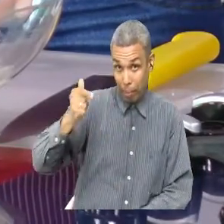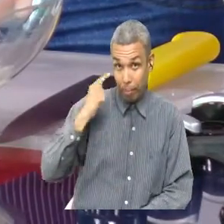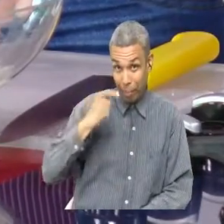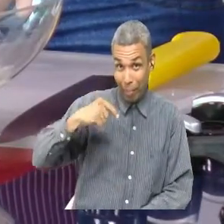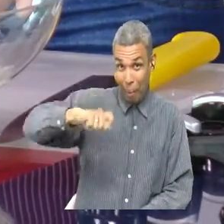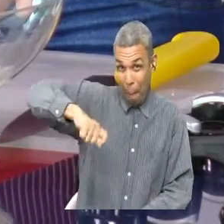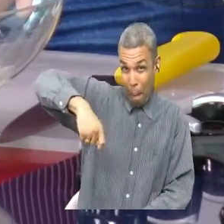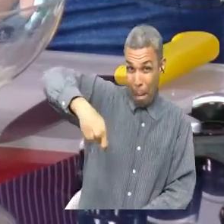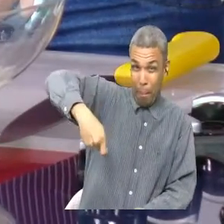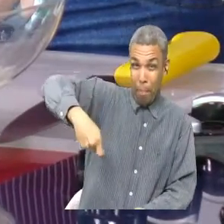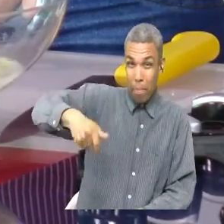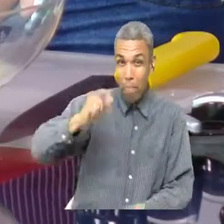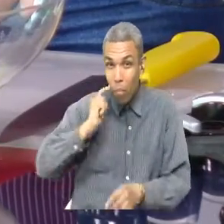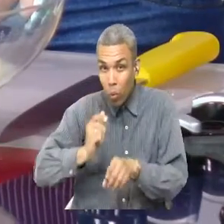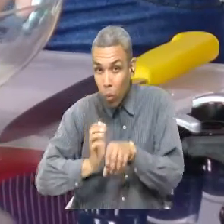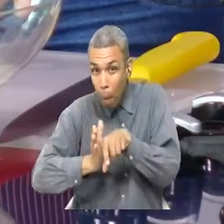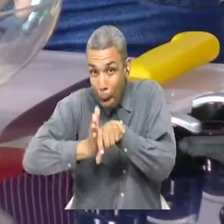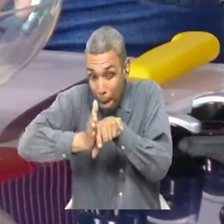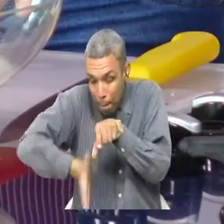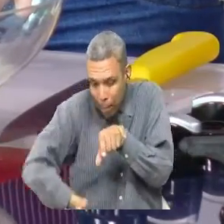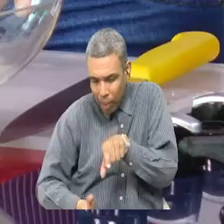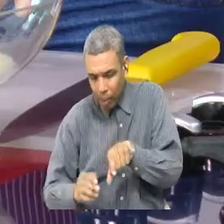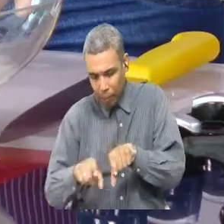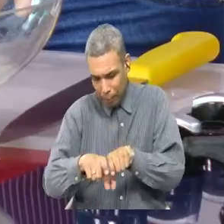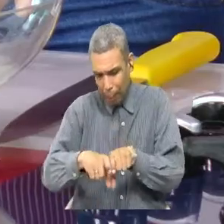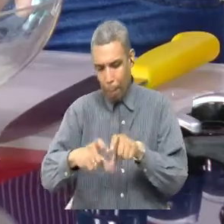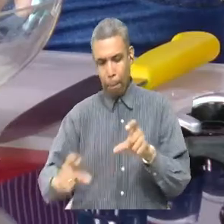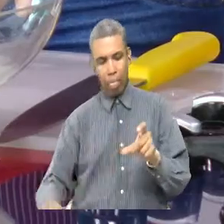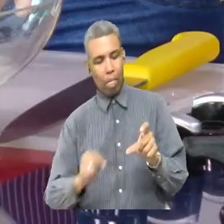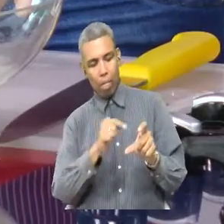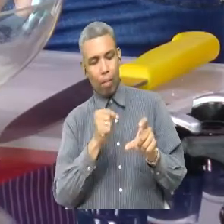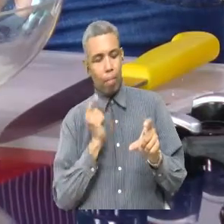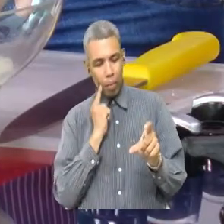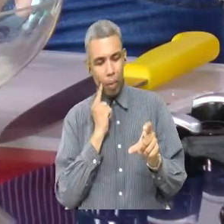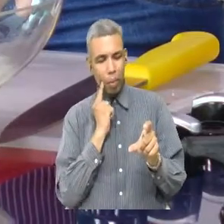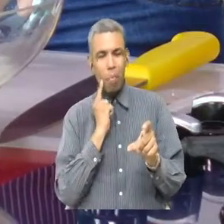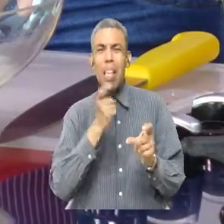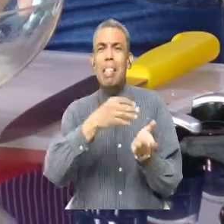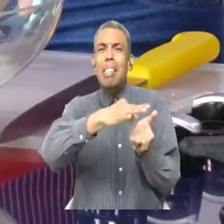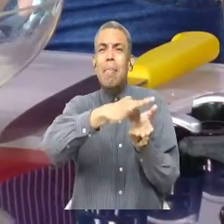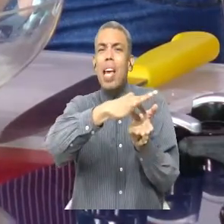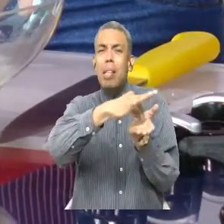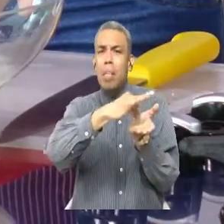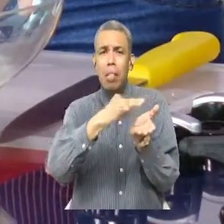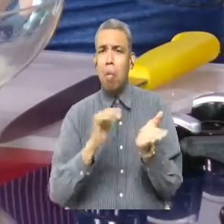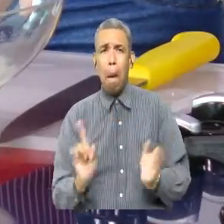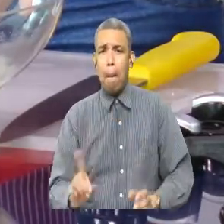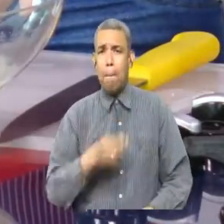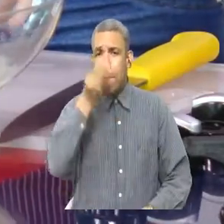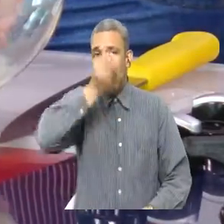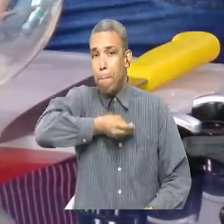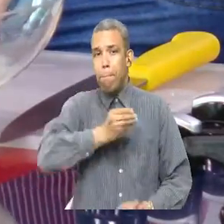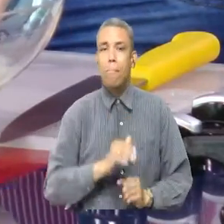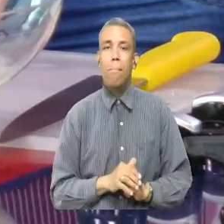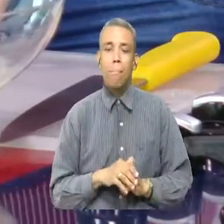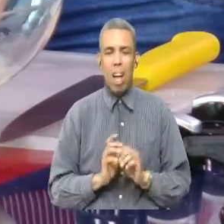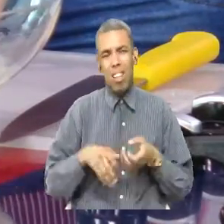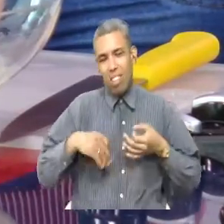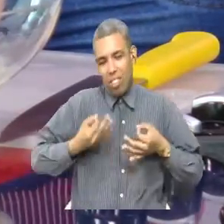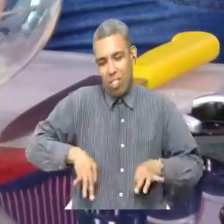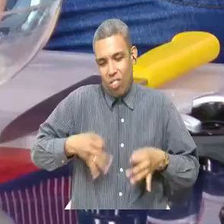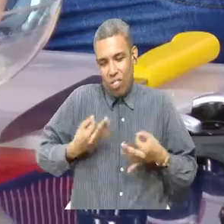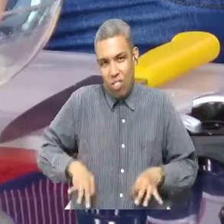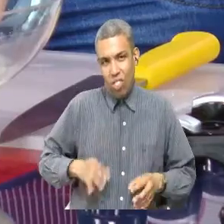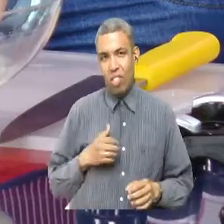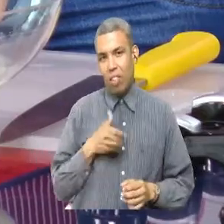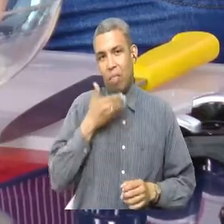también. La idea es que la cocina tiene que ser sencilla, no complicarse la vida y ser rentable. Ya